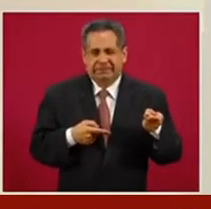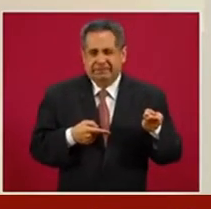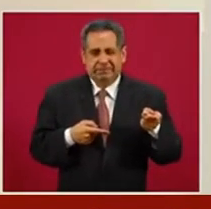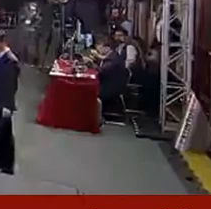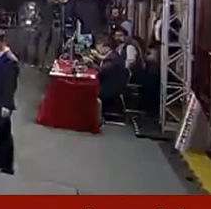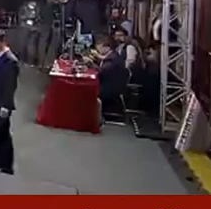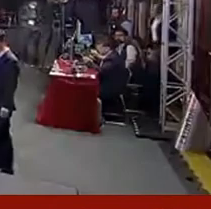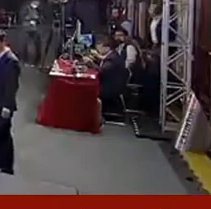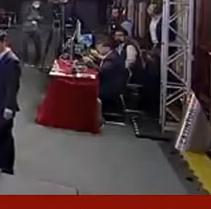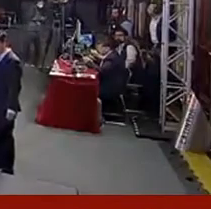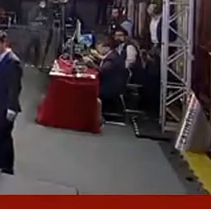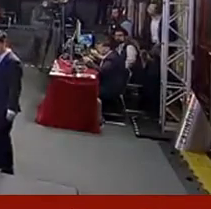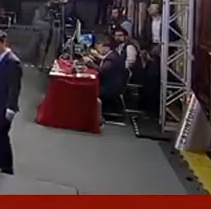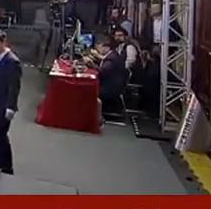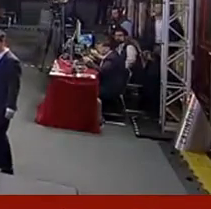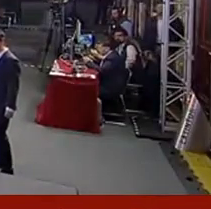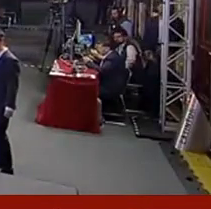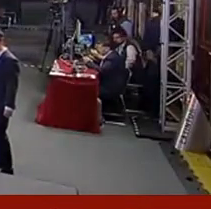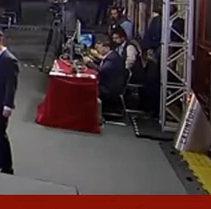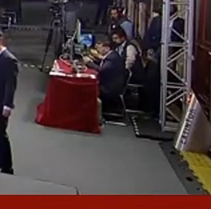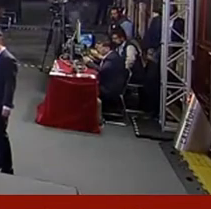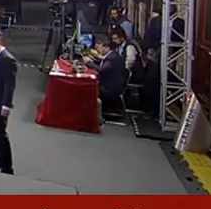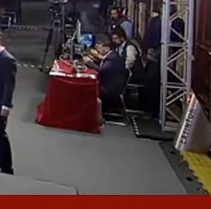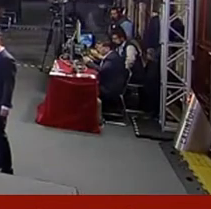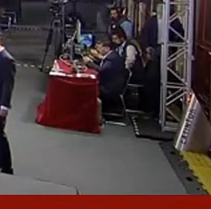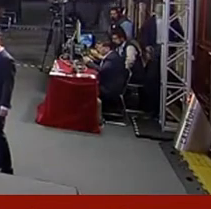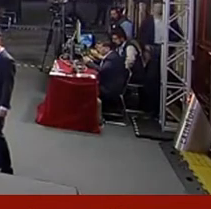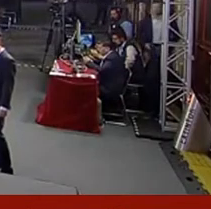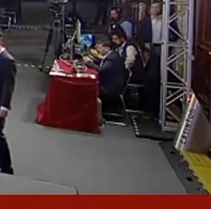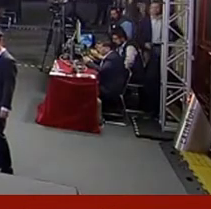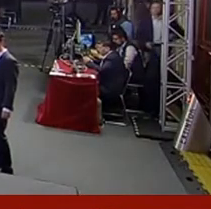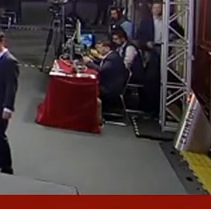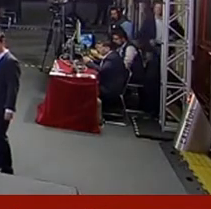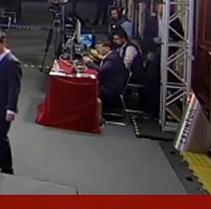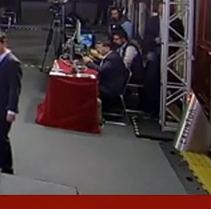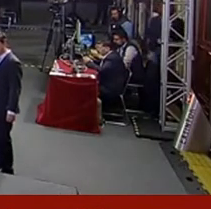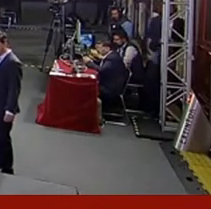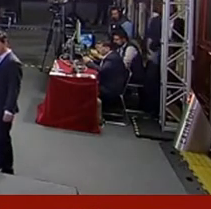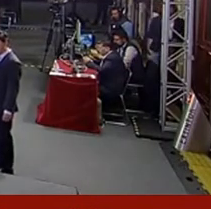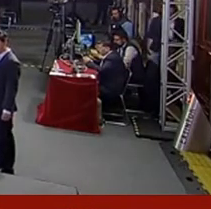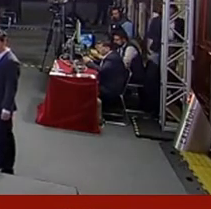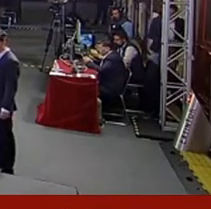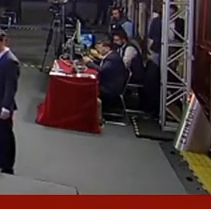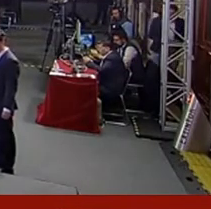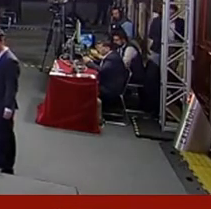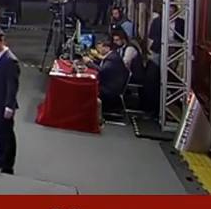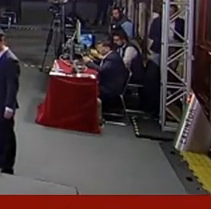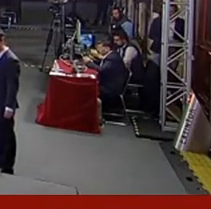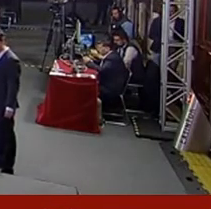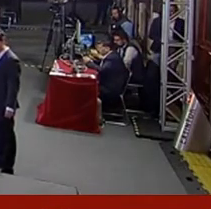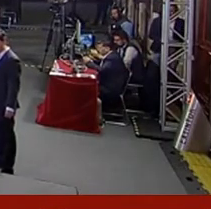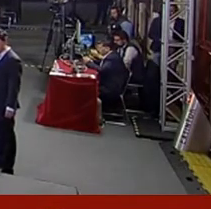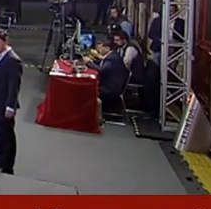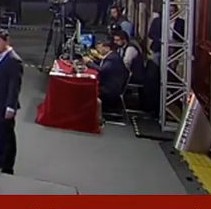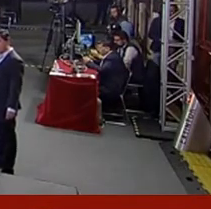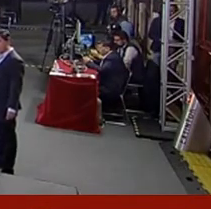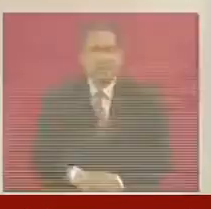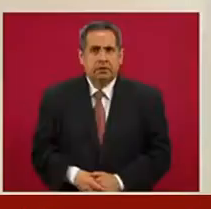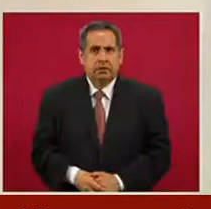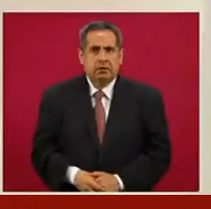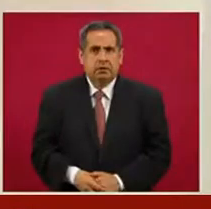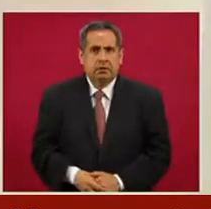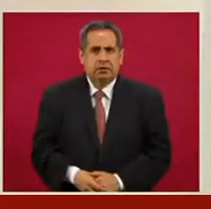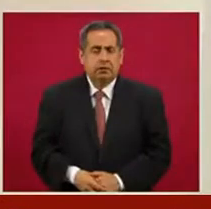en realidad, un llamado a amordazar al mandatario más legítimo que ha tenido México desde hace muchas décadas. Los autores